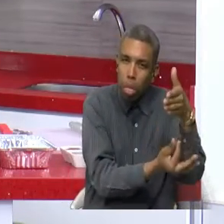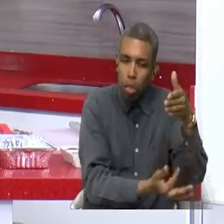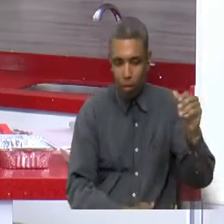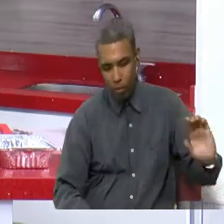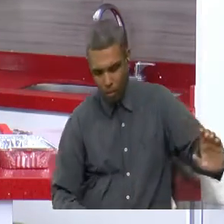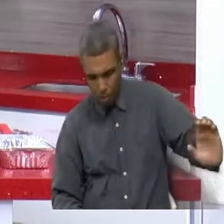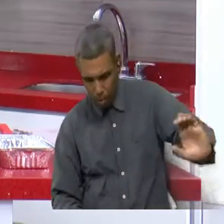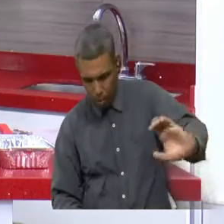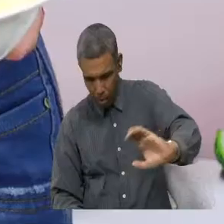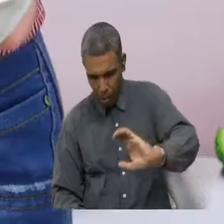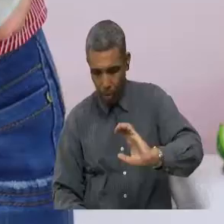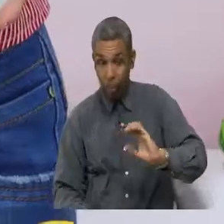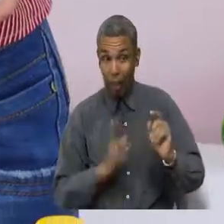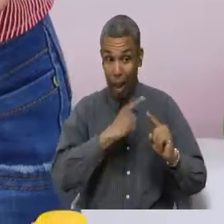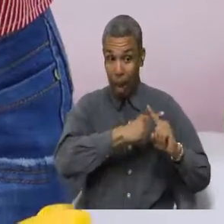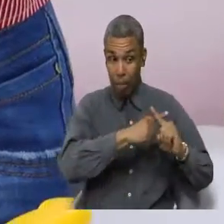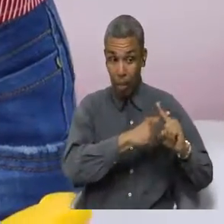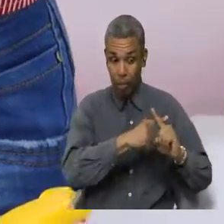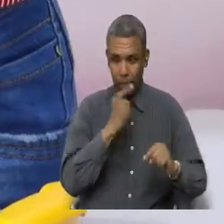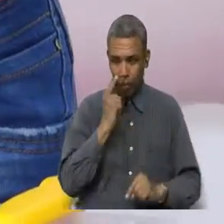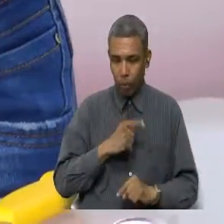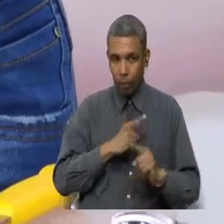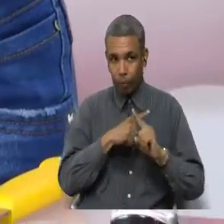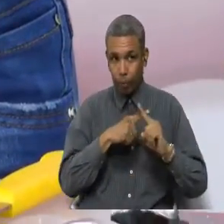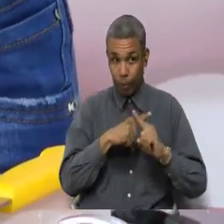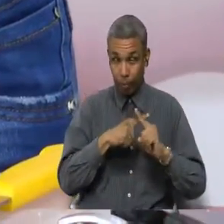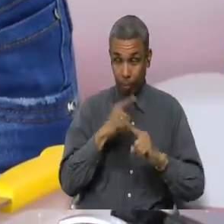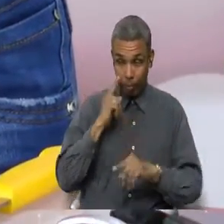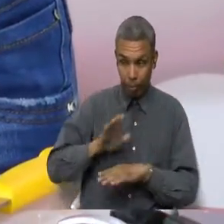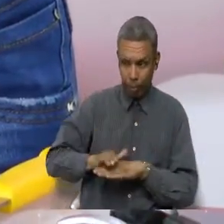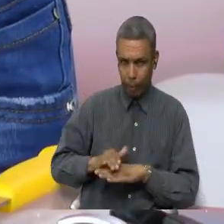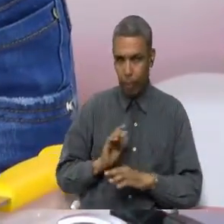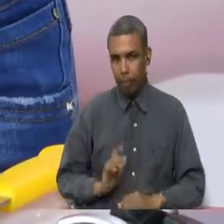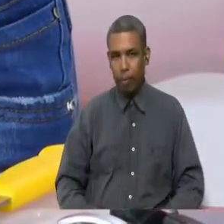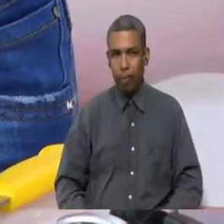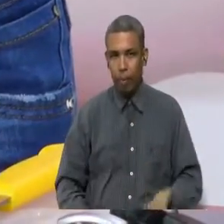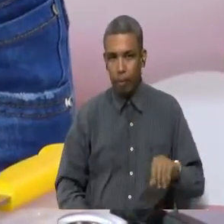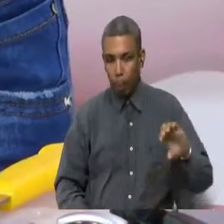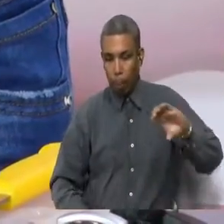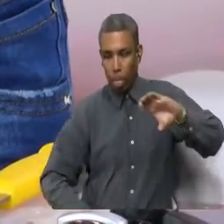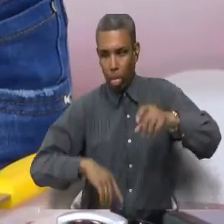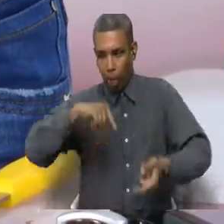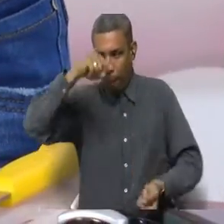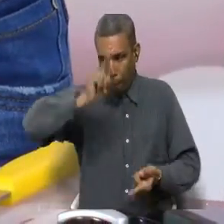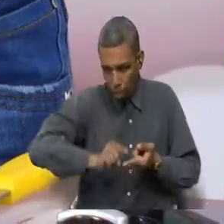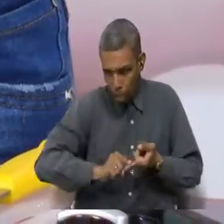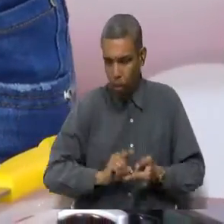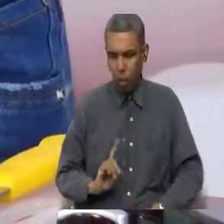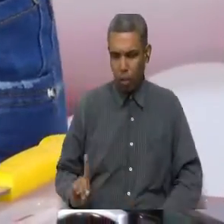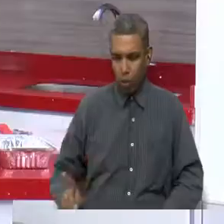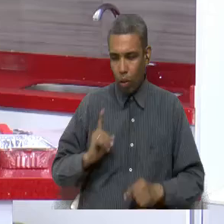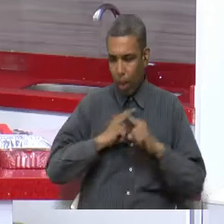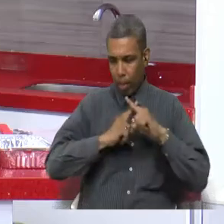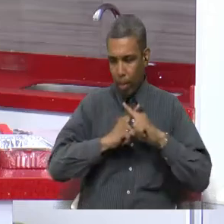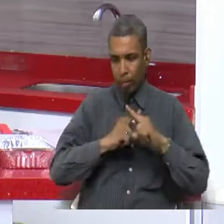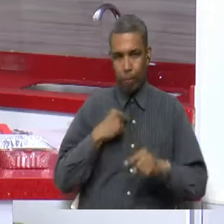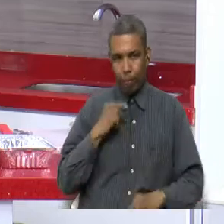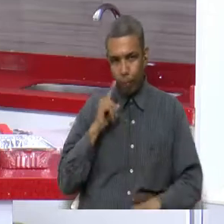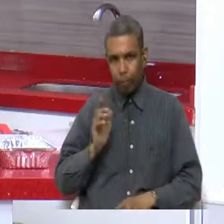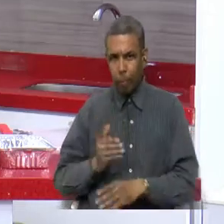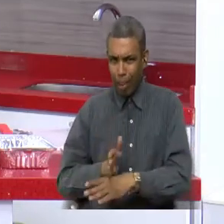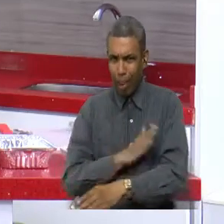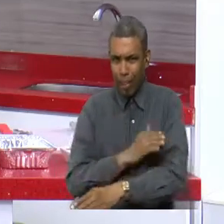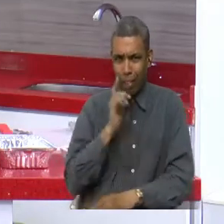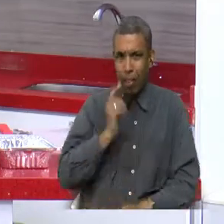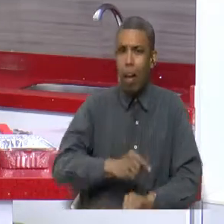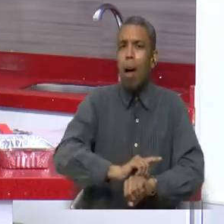Es muy sencillo. Con la mitad es suficiente. Ya en el recetario estuvieron los gramajes. Si quieres,